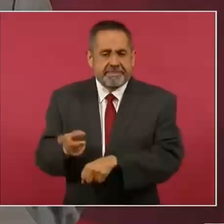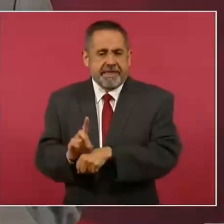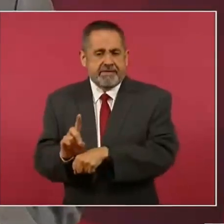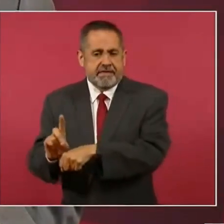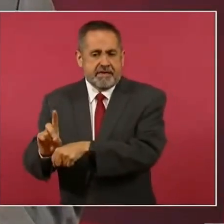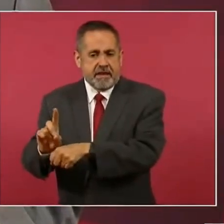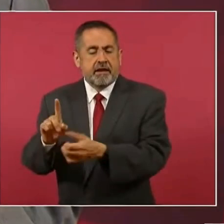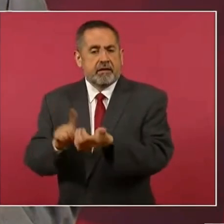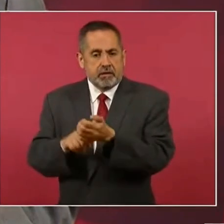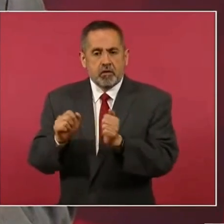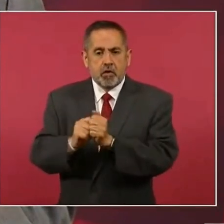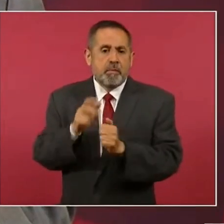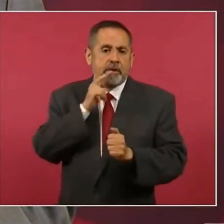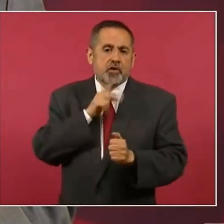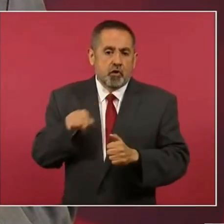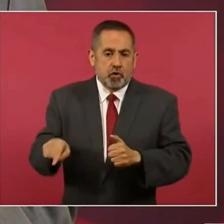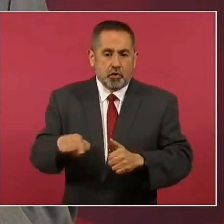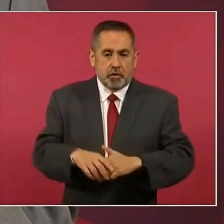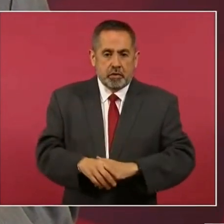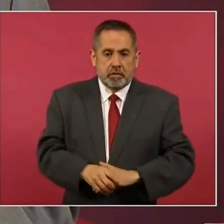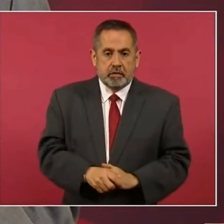de petróleo. Ligero.